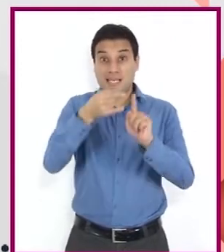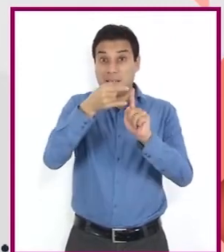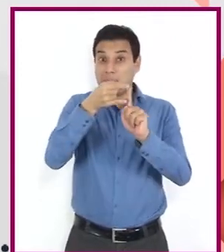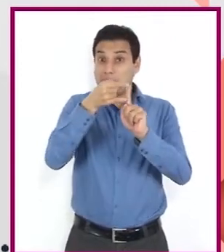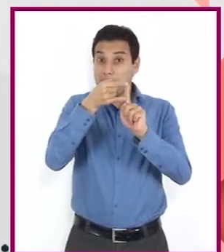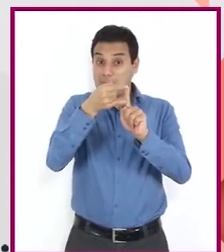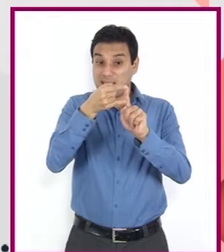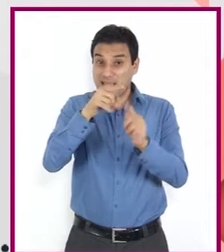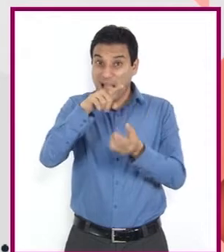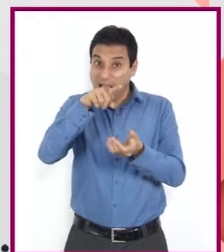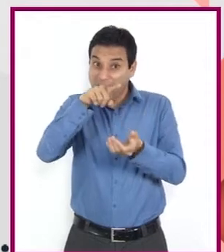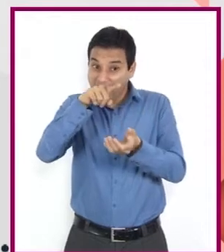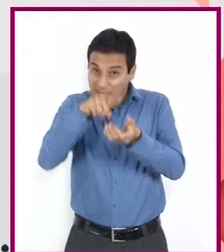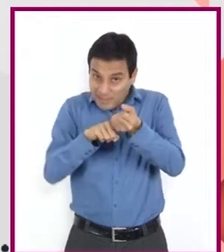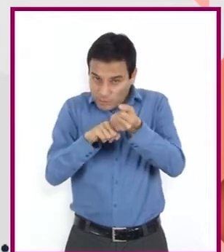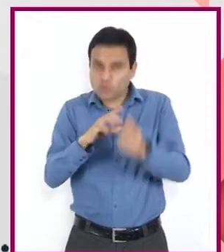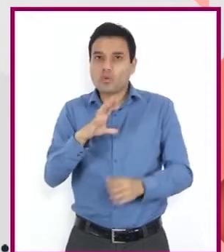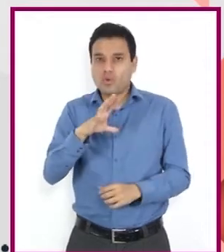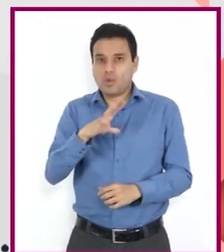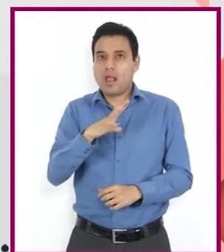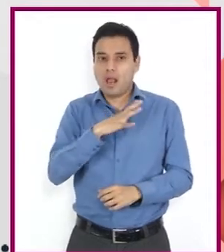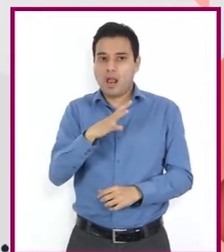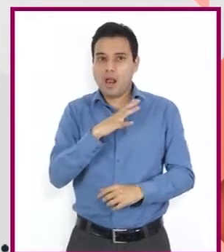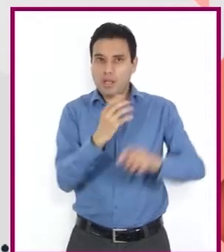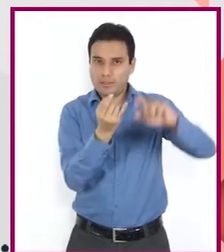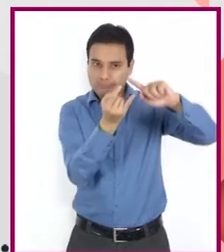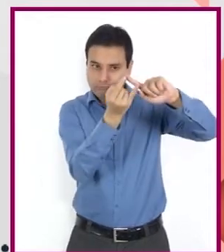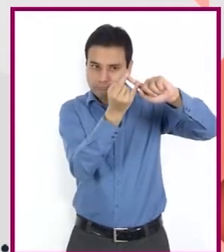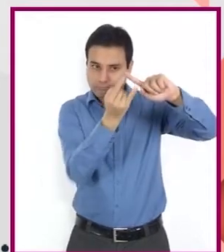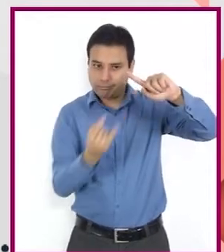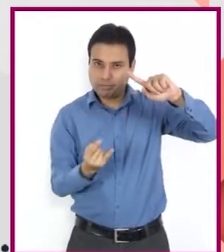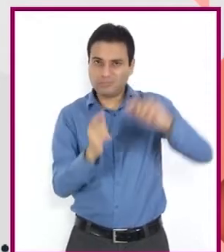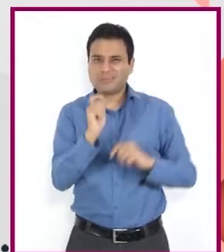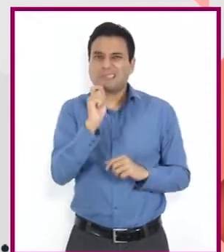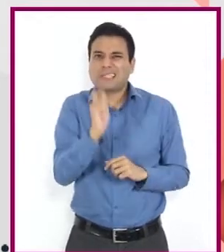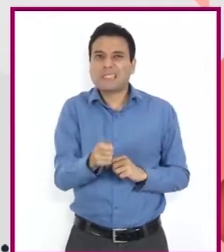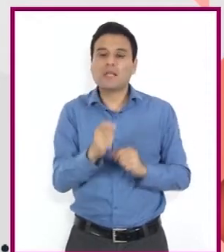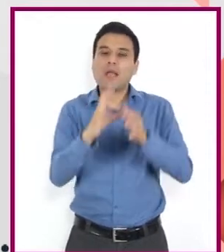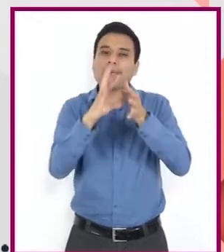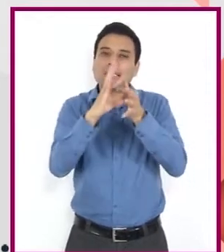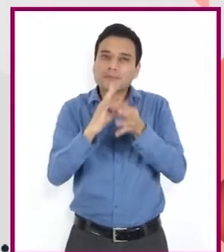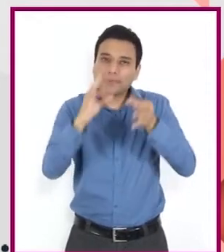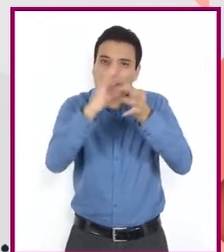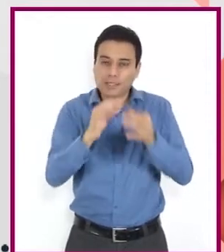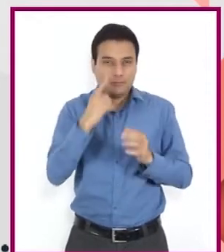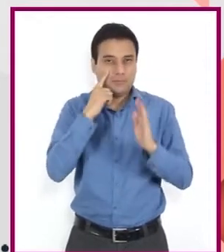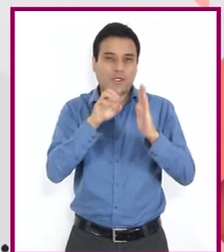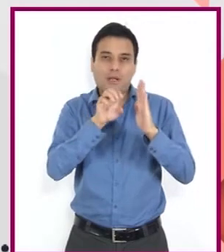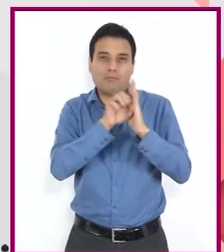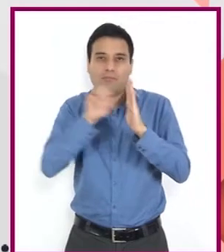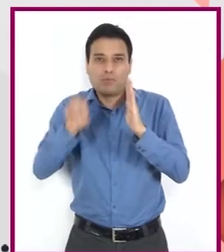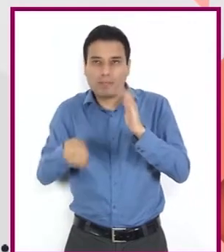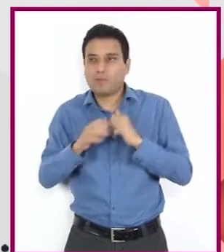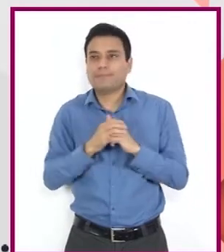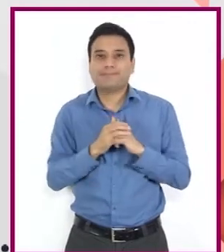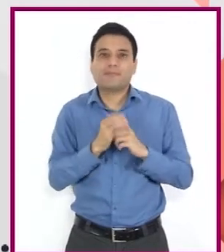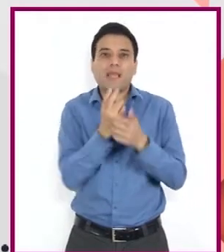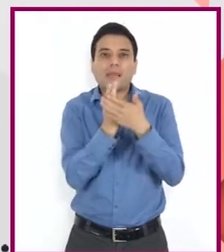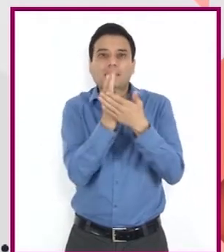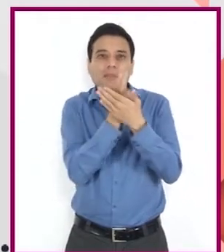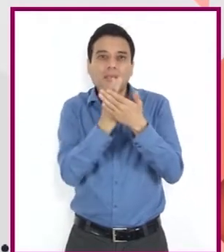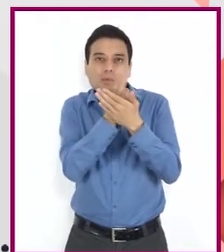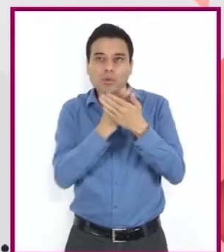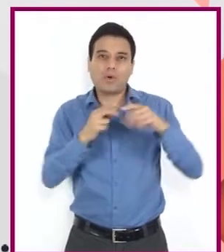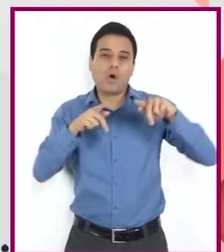explican el contexto de lo que sucede. Se usan cuando los dibujos y los diálogos no son suficientes